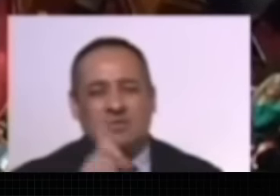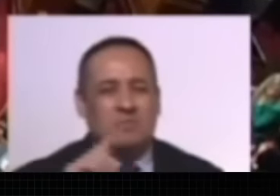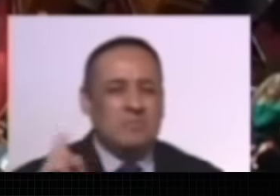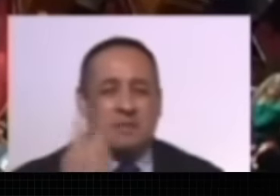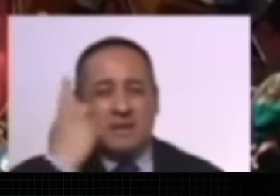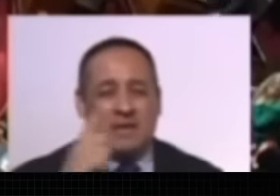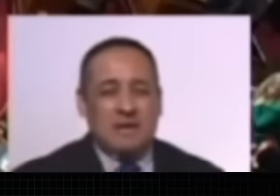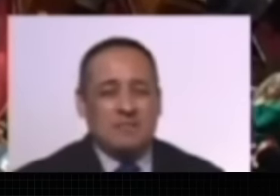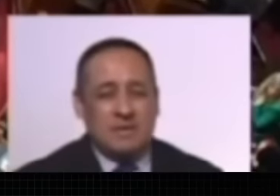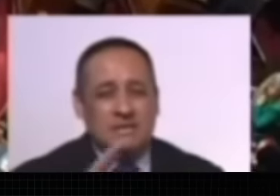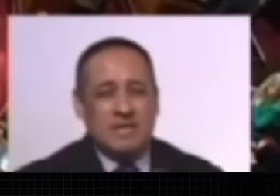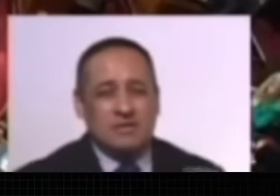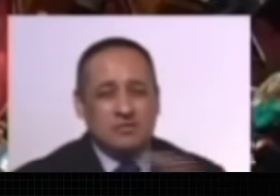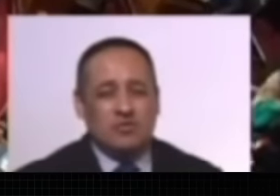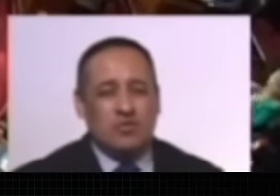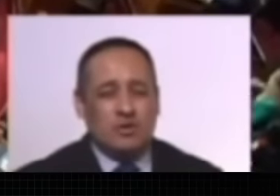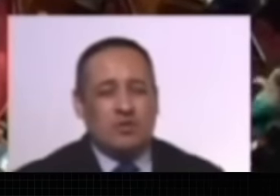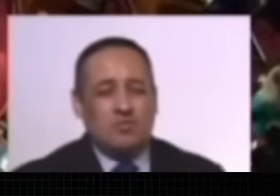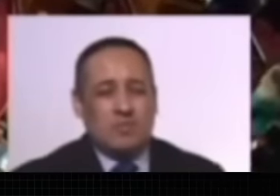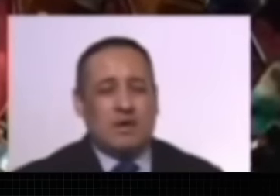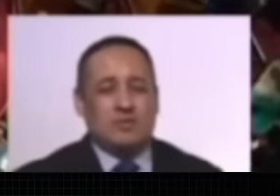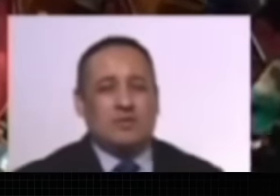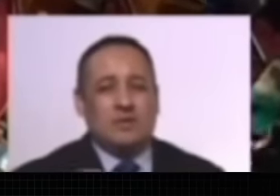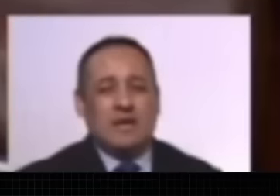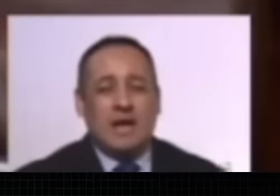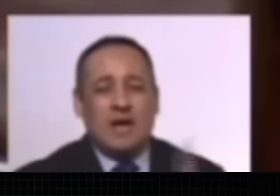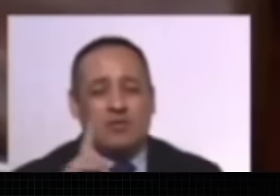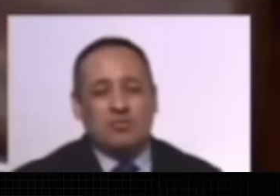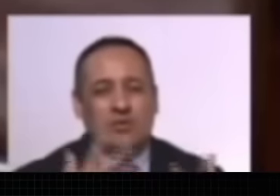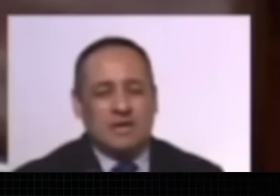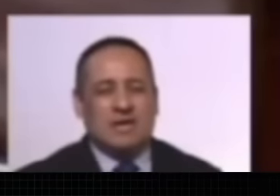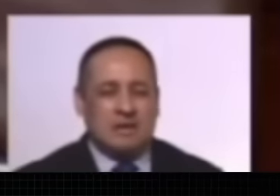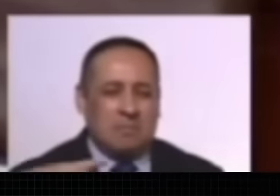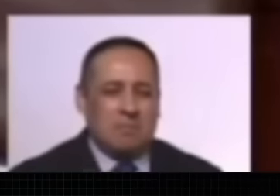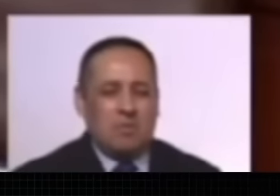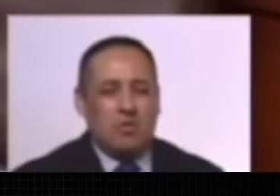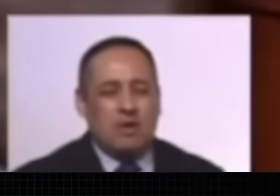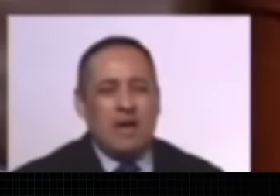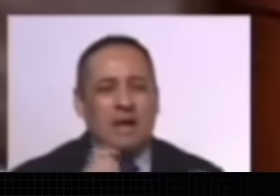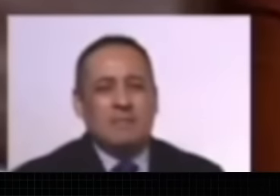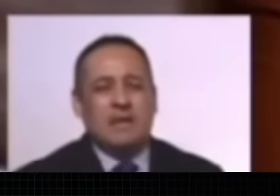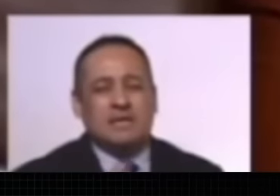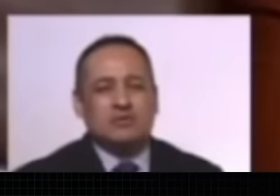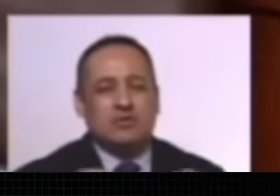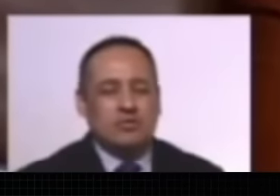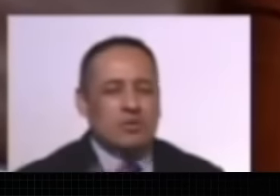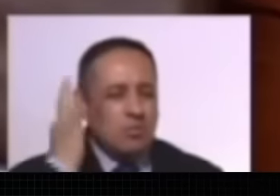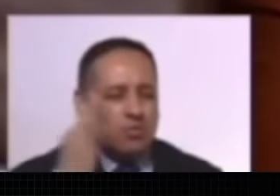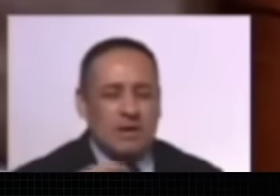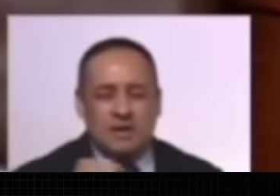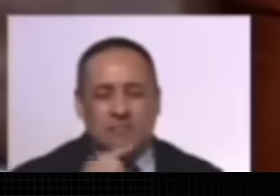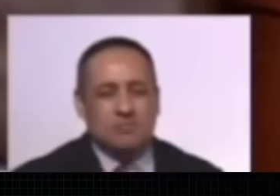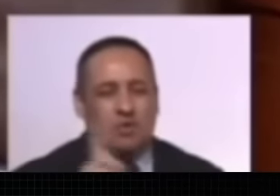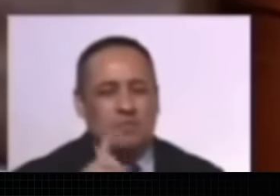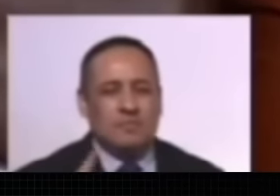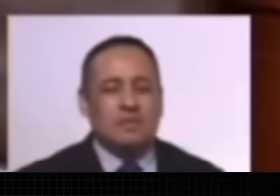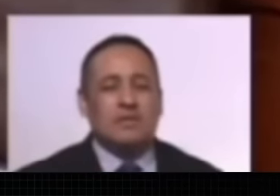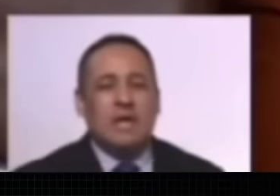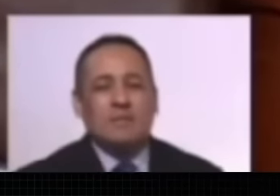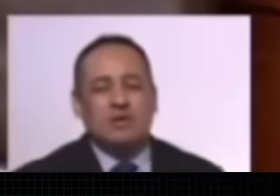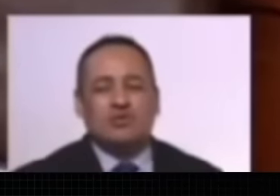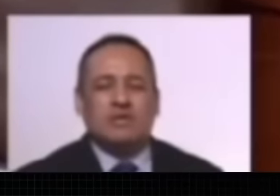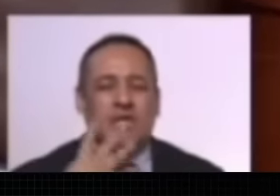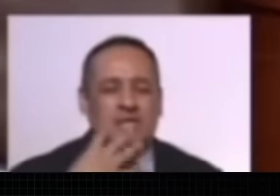Primera vez en la historia de la humanidad que quieren quemar a una mujer por cambiar la historia. No es la primera. Nos han